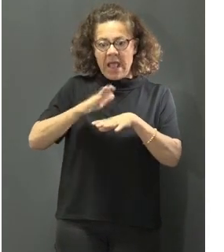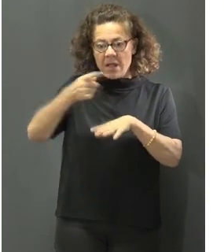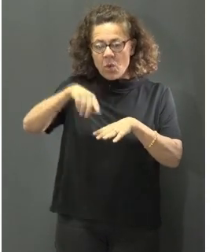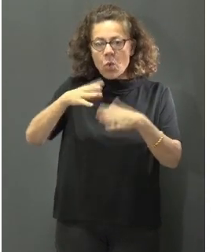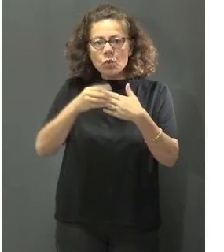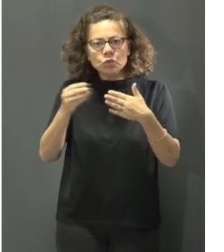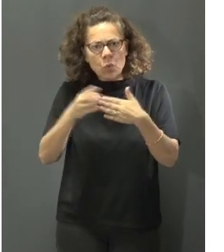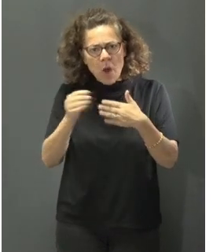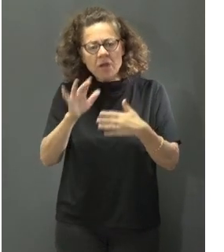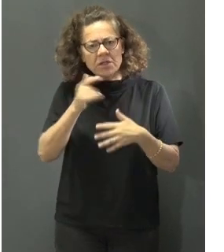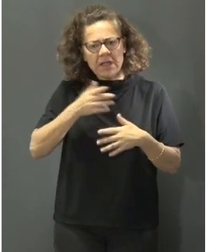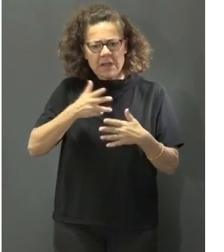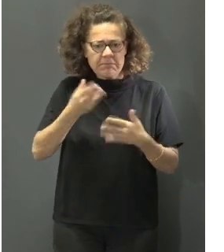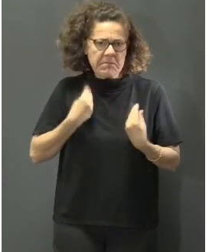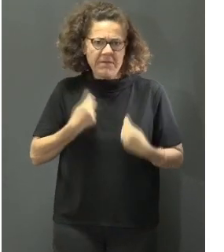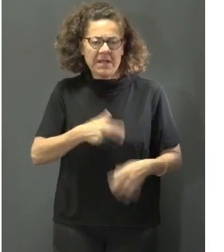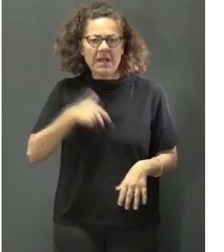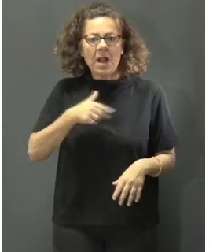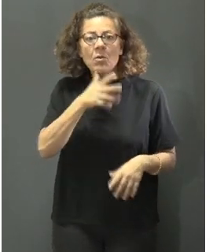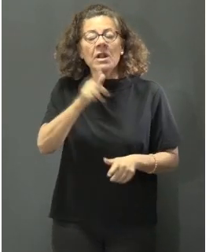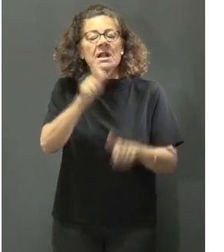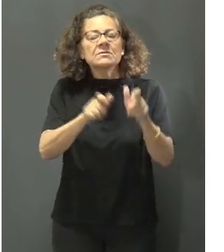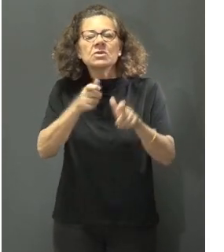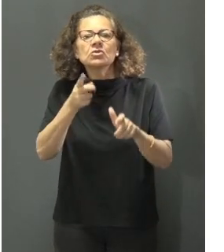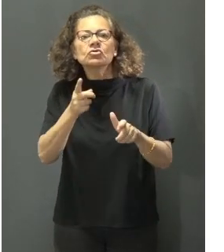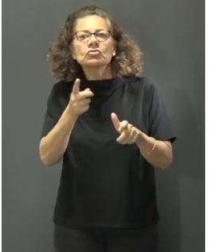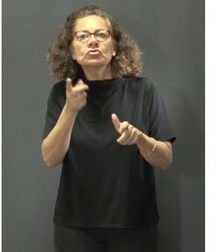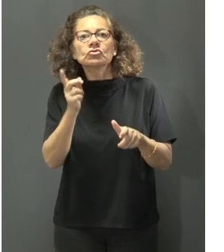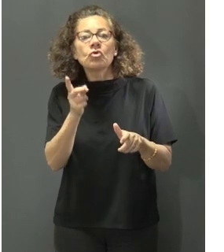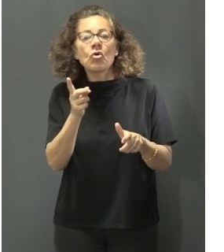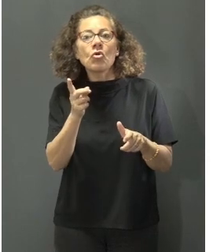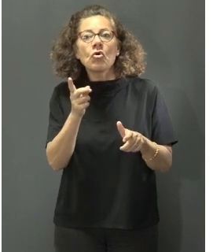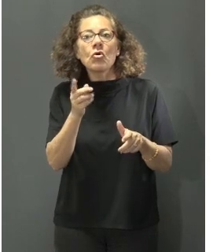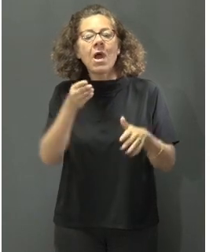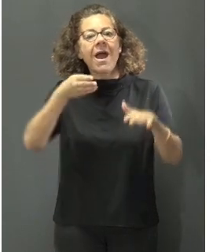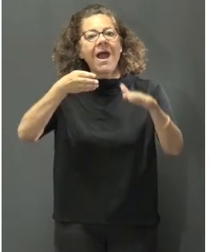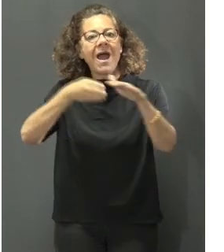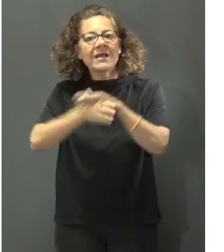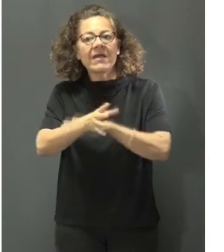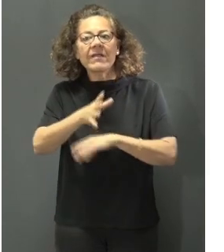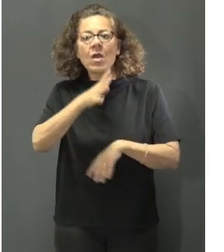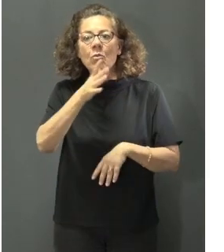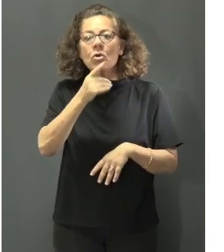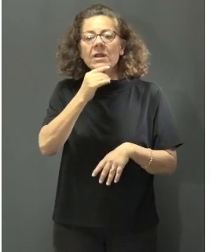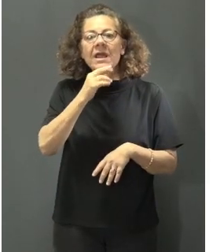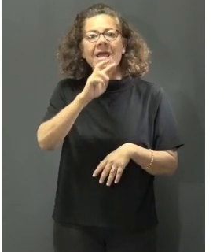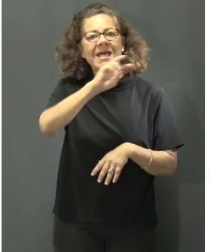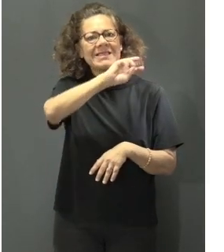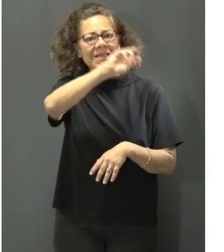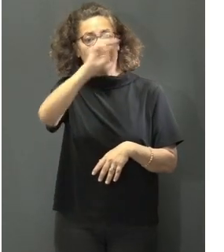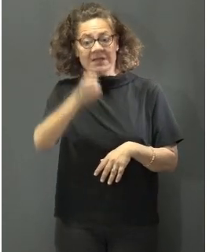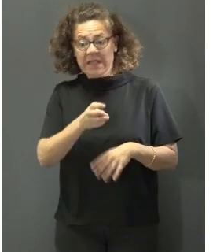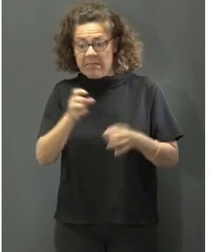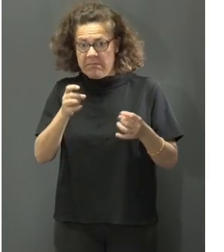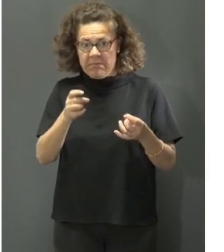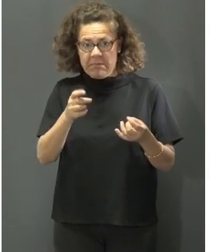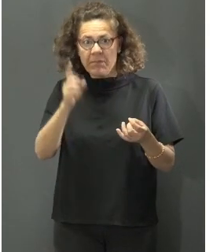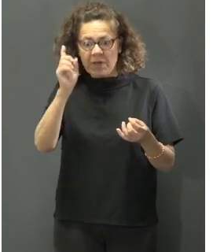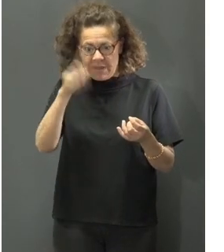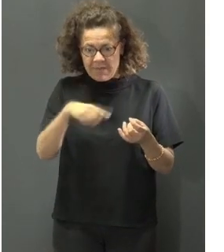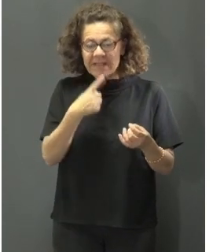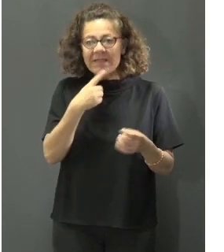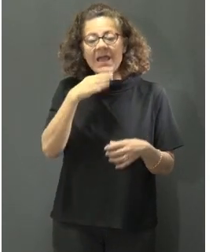vida en general, ¿no? Porque las personas ya no solamente acceden porque tengan una diversidad funcional, como bien comentaba